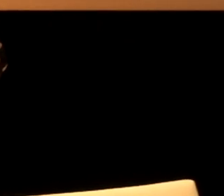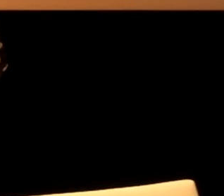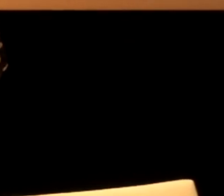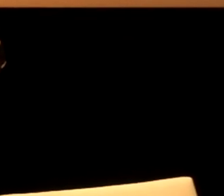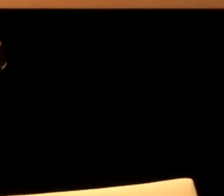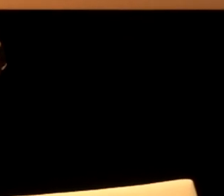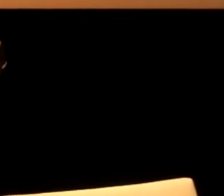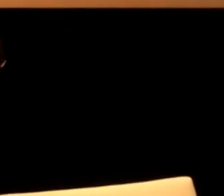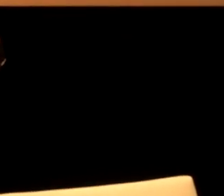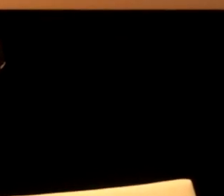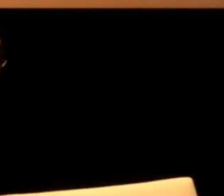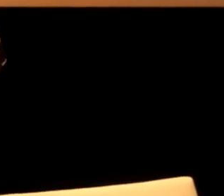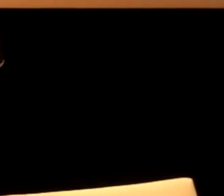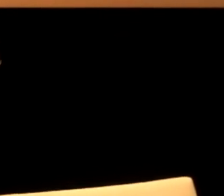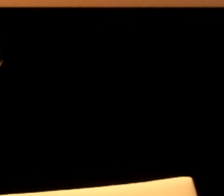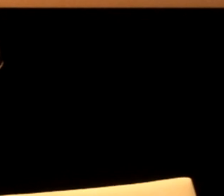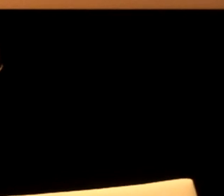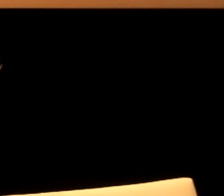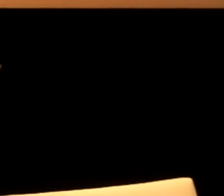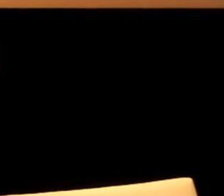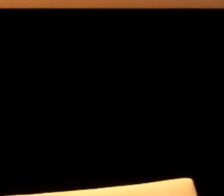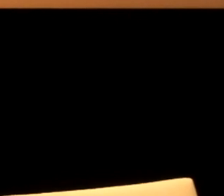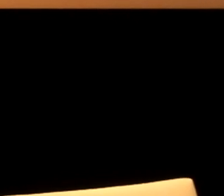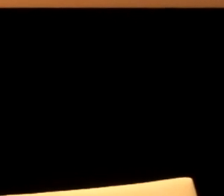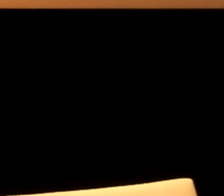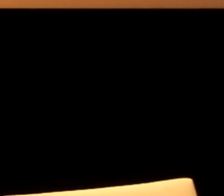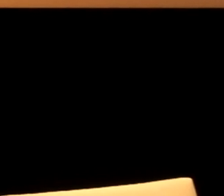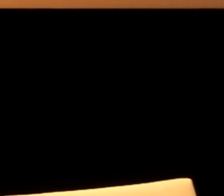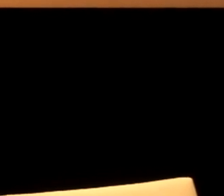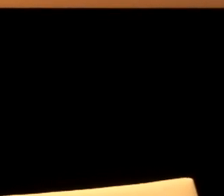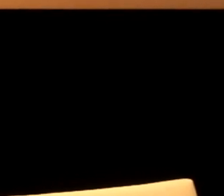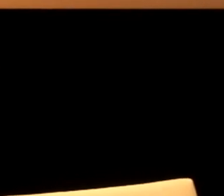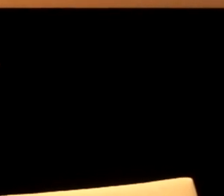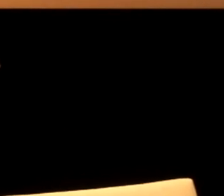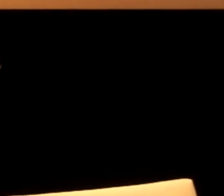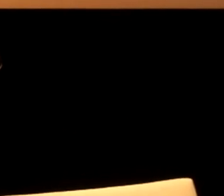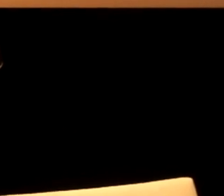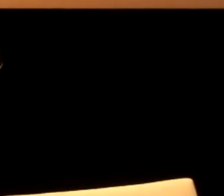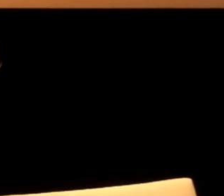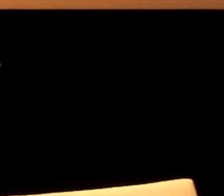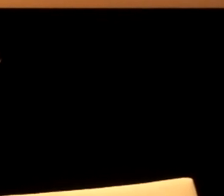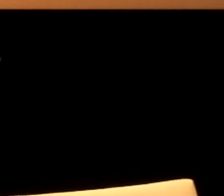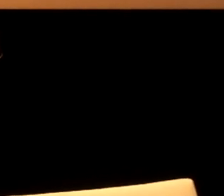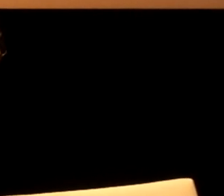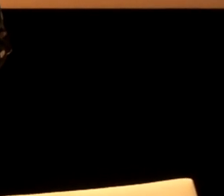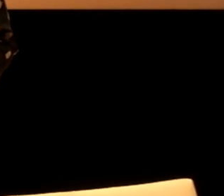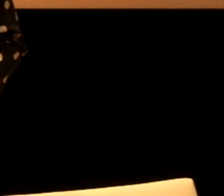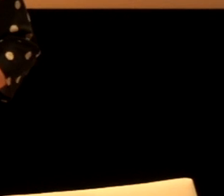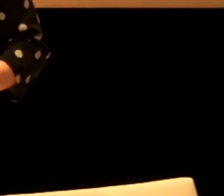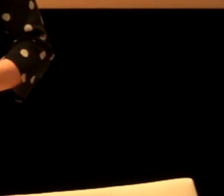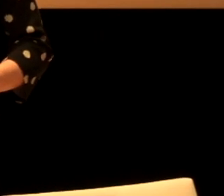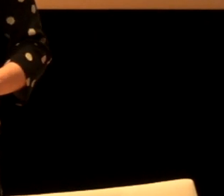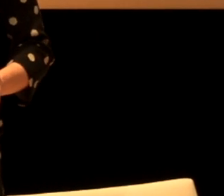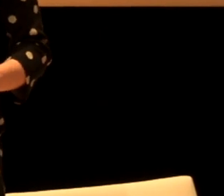respuestas a la diversidad. Egitas moonek, bate gitendú, nazio batuen garapen jasangarrirako